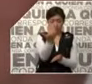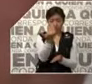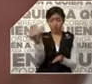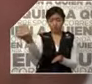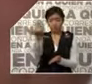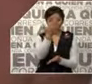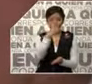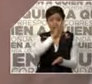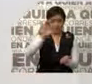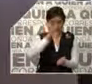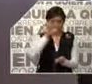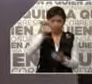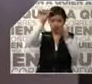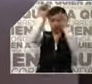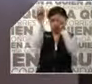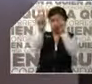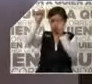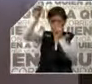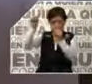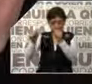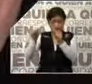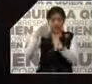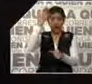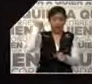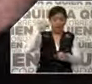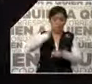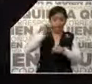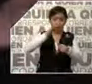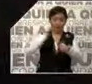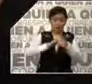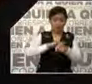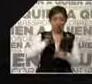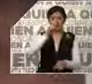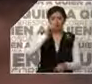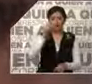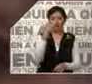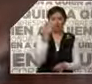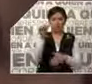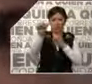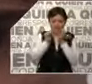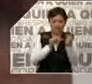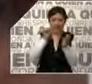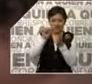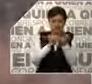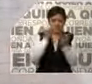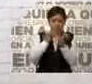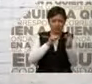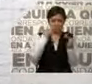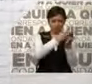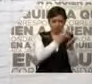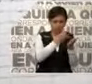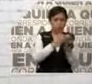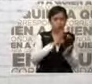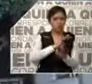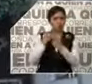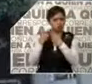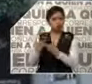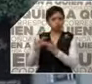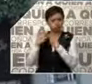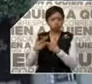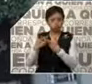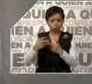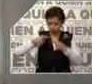para reparar unas grietas, pero el administrador anterior nos comentó que los 150 pesos mensuales que pagan de mantenimiento alcanzan tanto para los